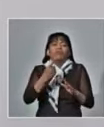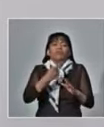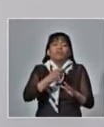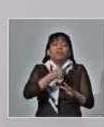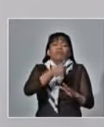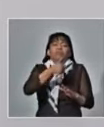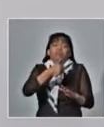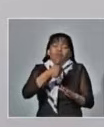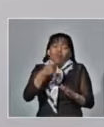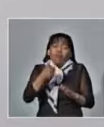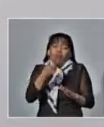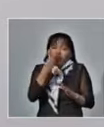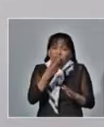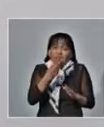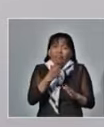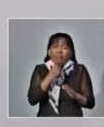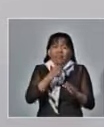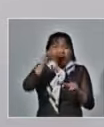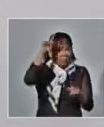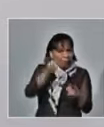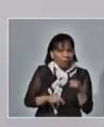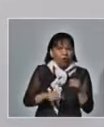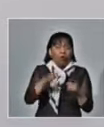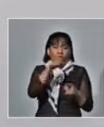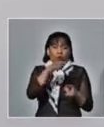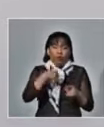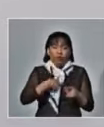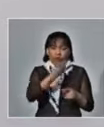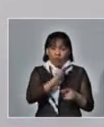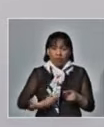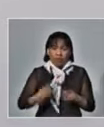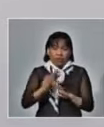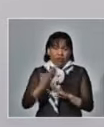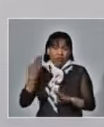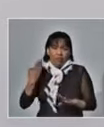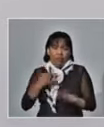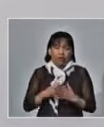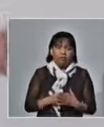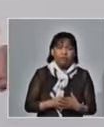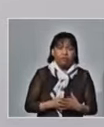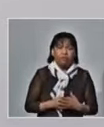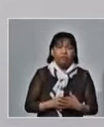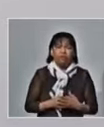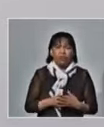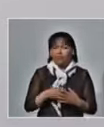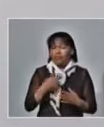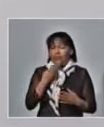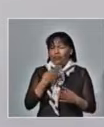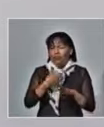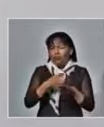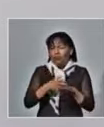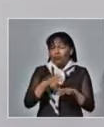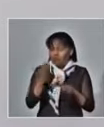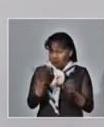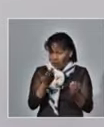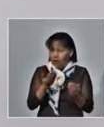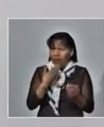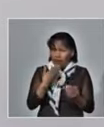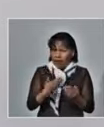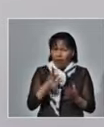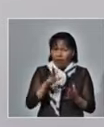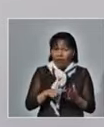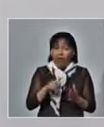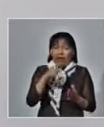policías. Cuando yo fui presidente municipal, porque no solo se vale hablar de números y decir buenas intenciones, sino hay que hacerlo. Fuimos